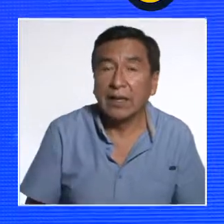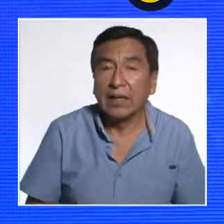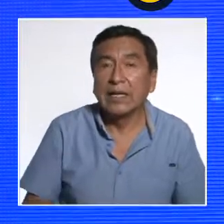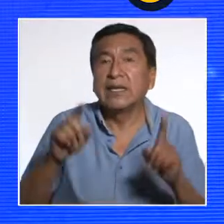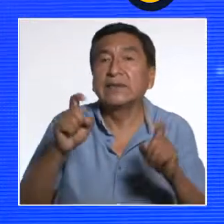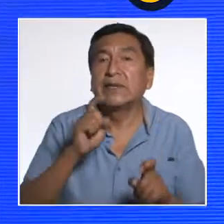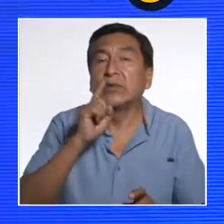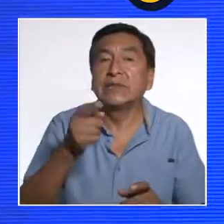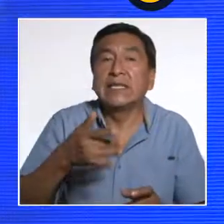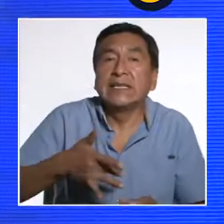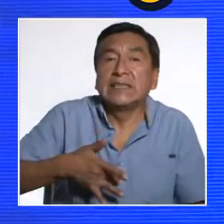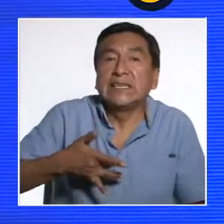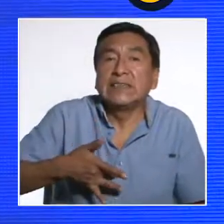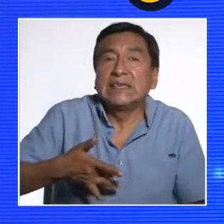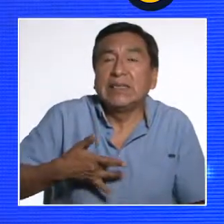necesitamos ser sensibles,